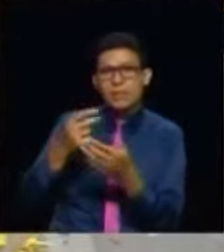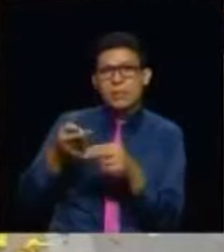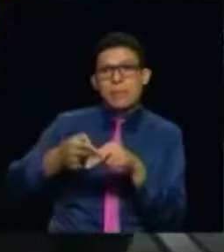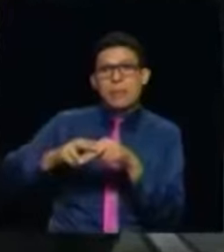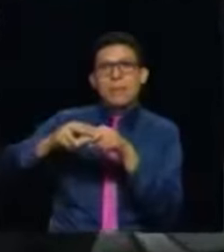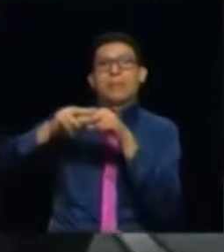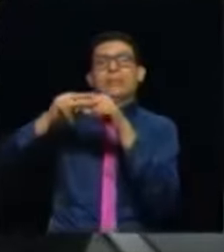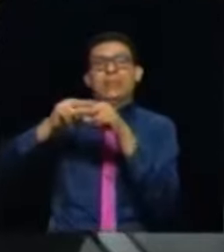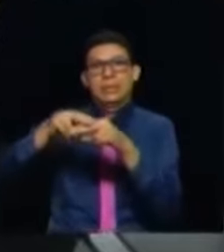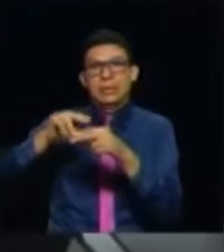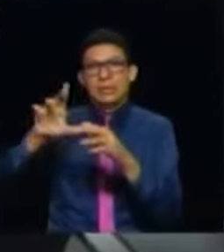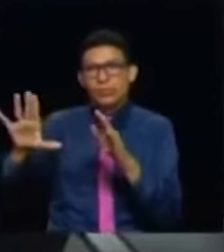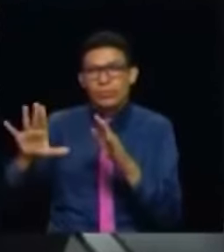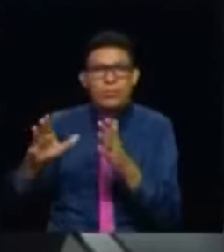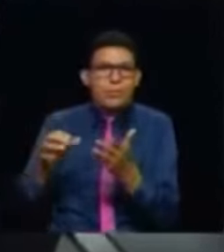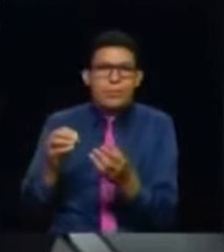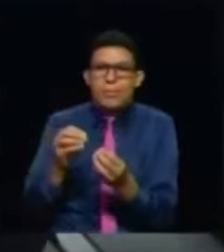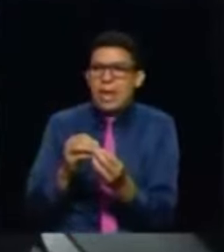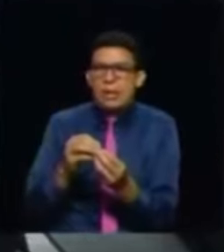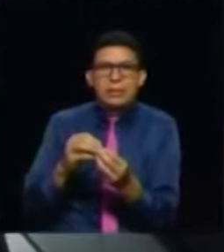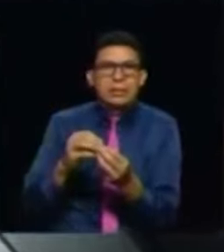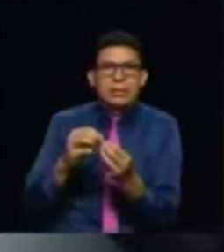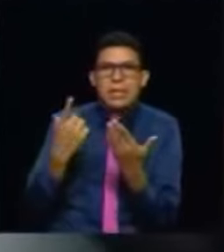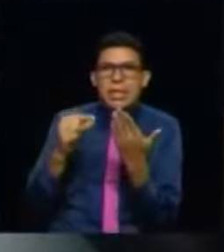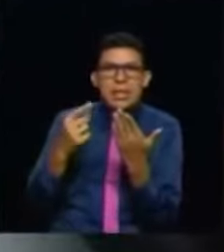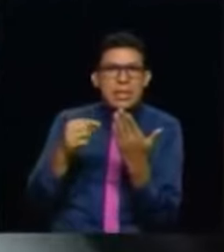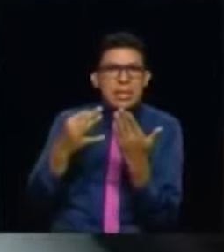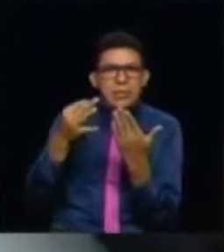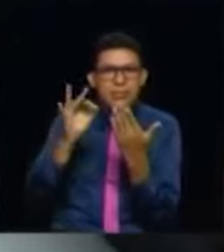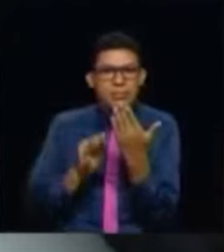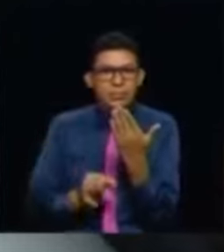ilegal motivaron a los taxistas a unirse al paro.